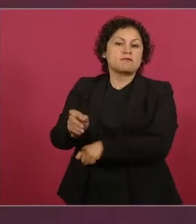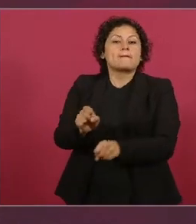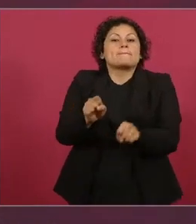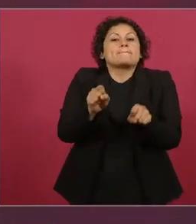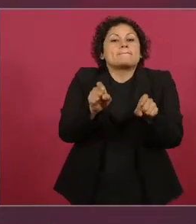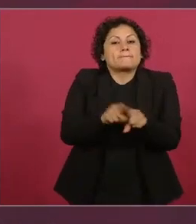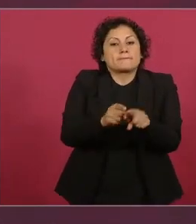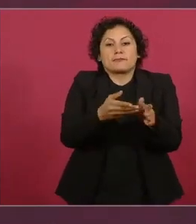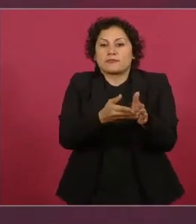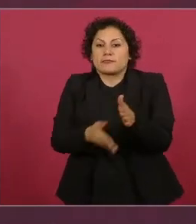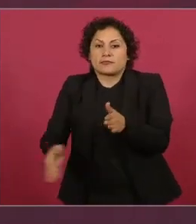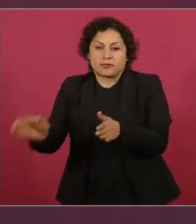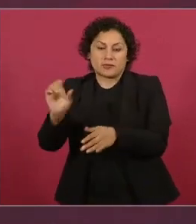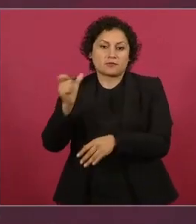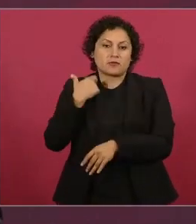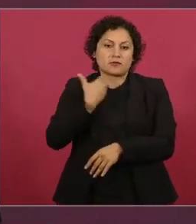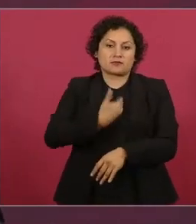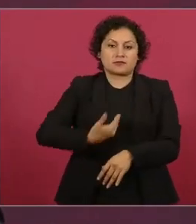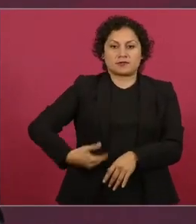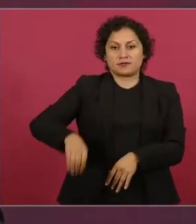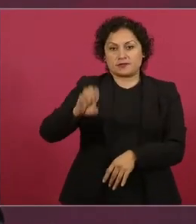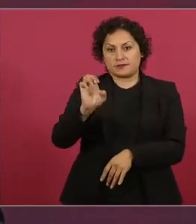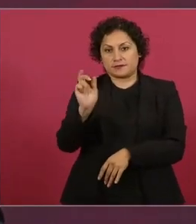Pero eso es la transparencia.